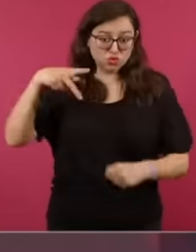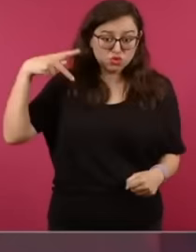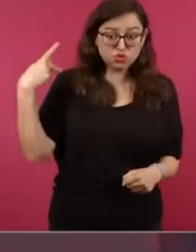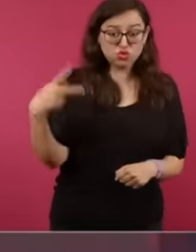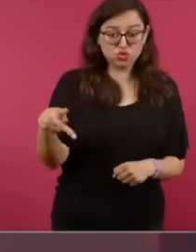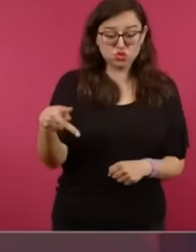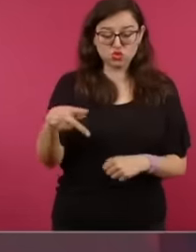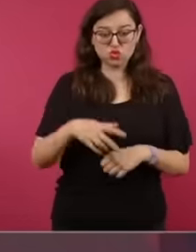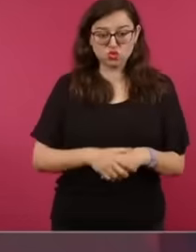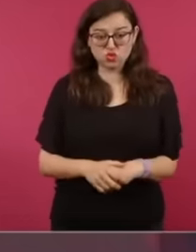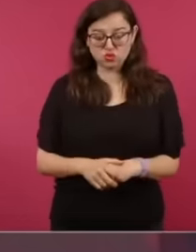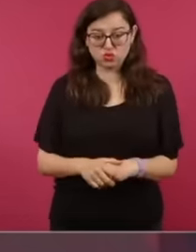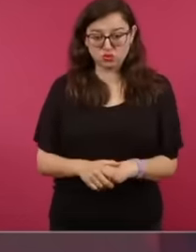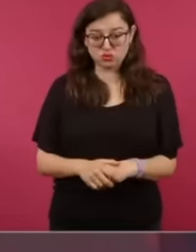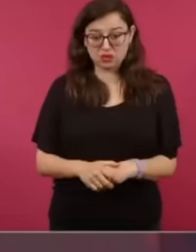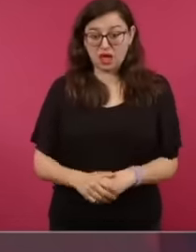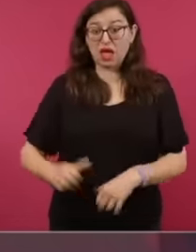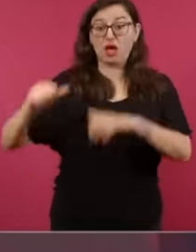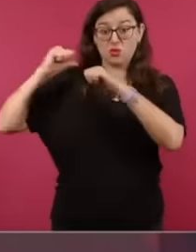Kratos